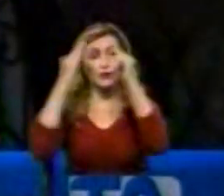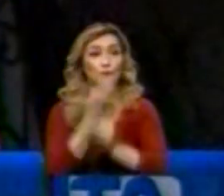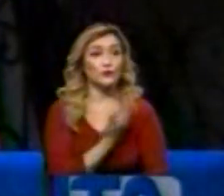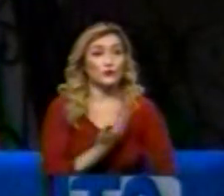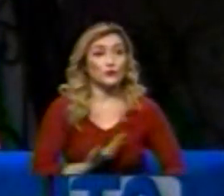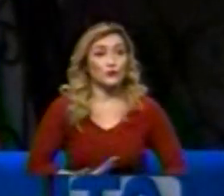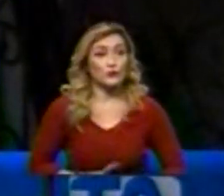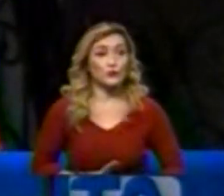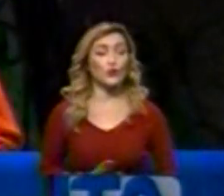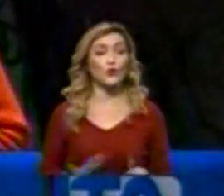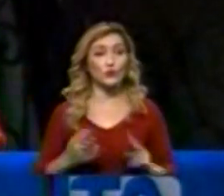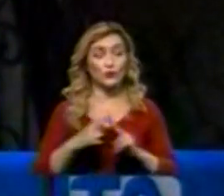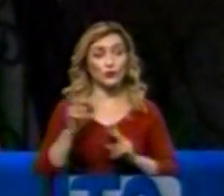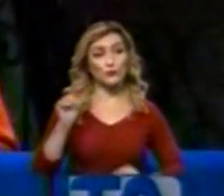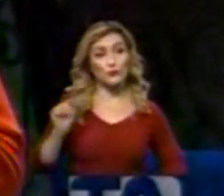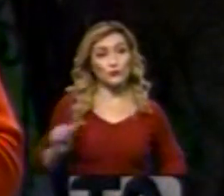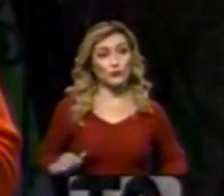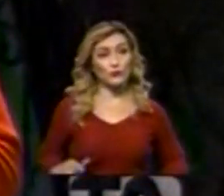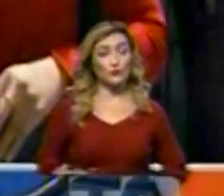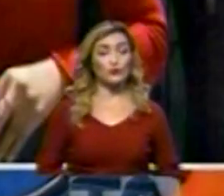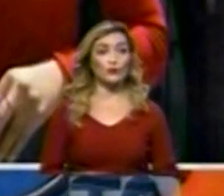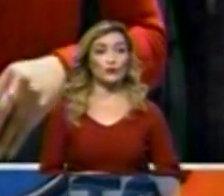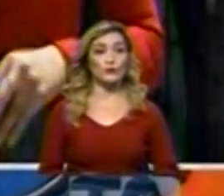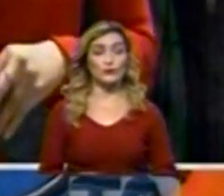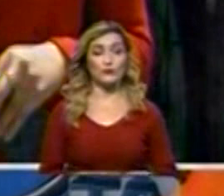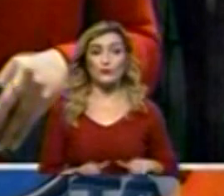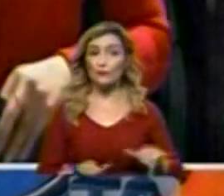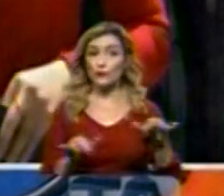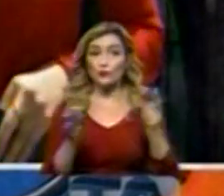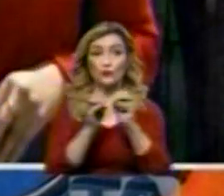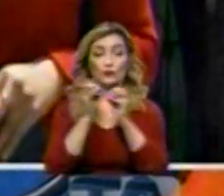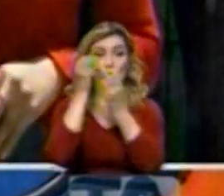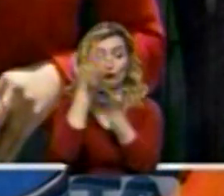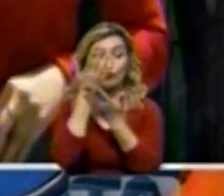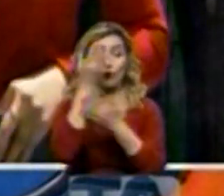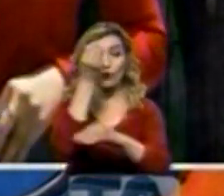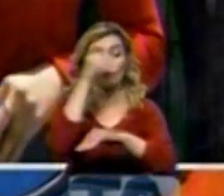para conocer más detalles. Ahora sigues tú, Valery, con más información en estudios. Una buena tarde.